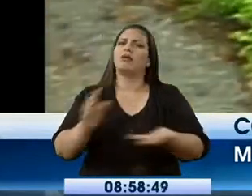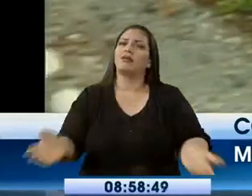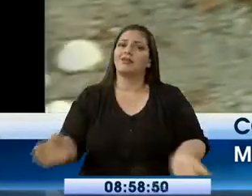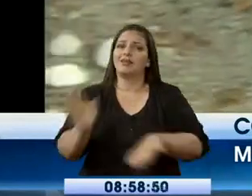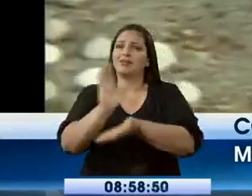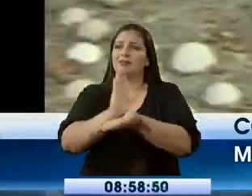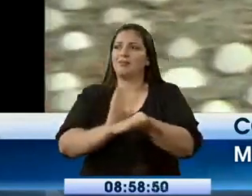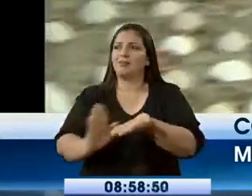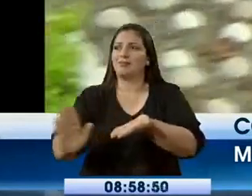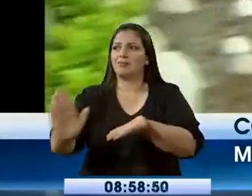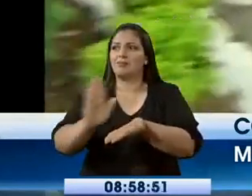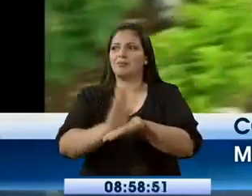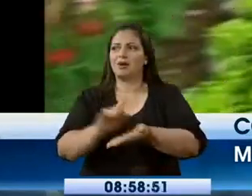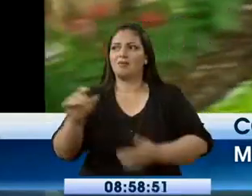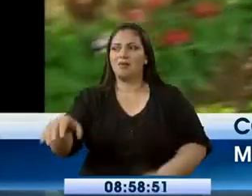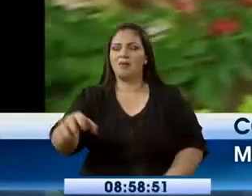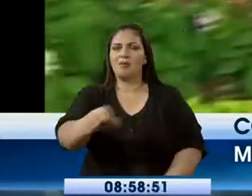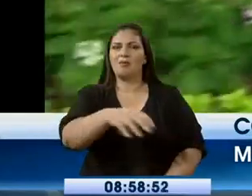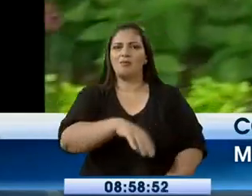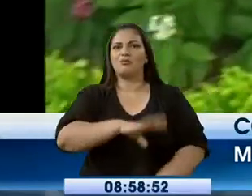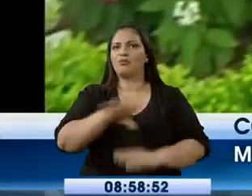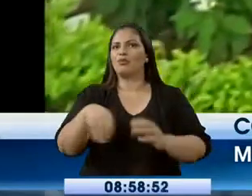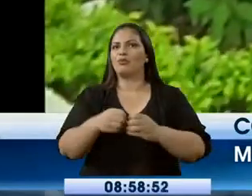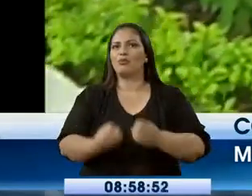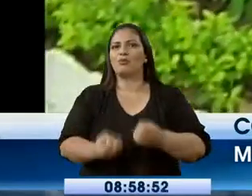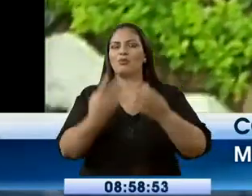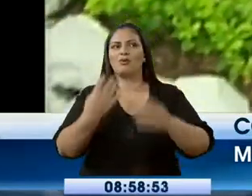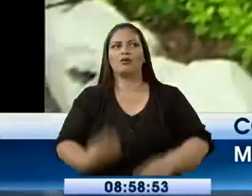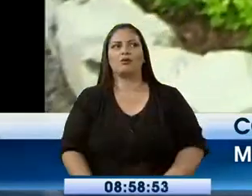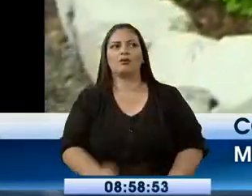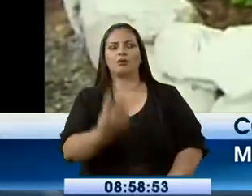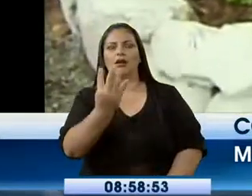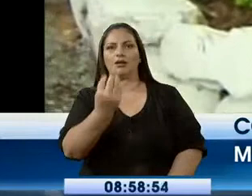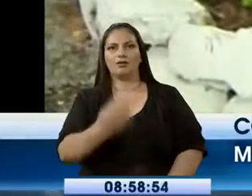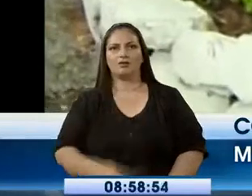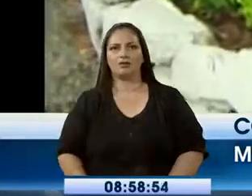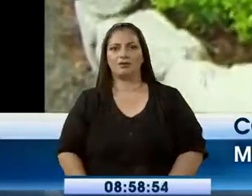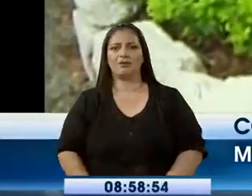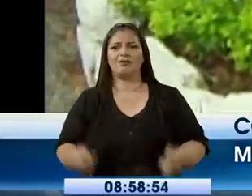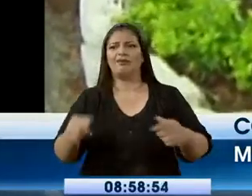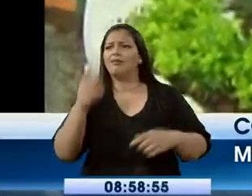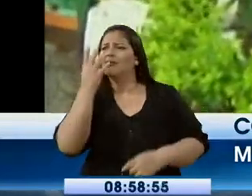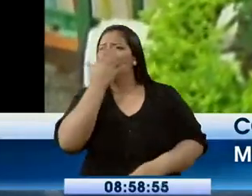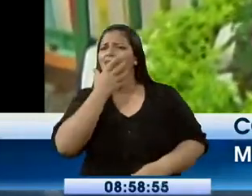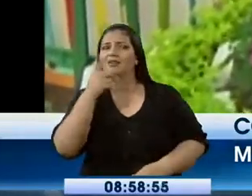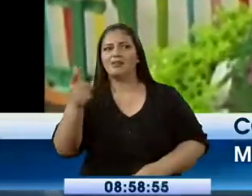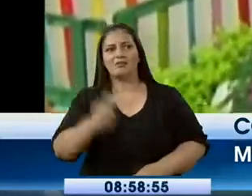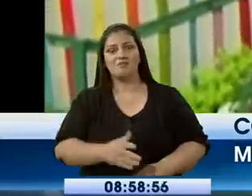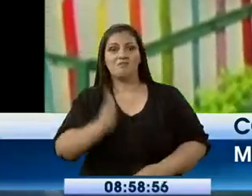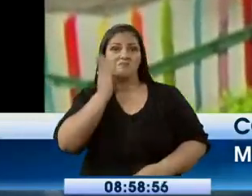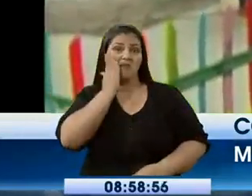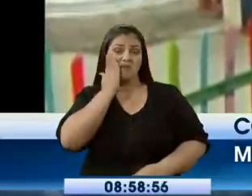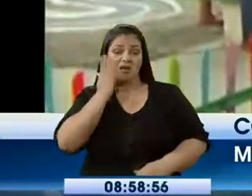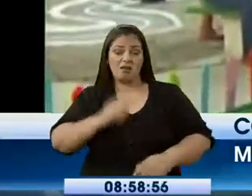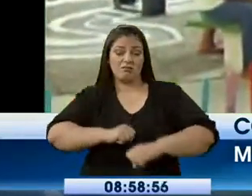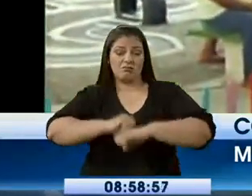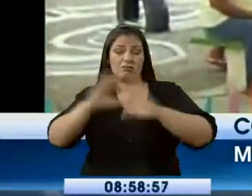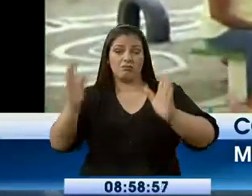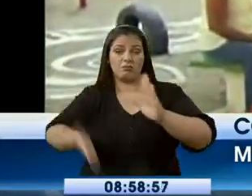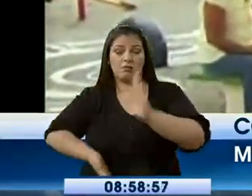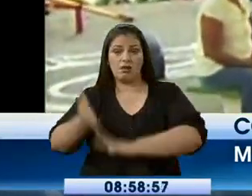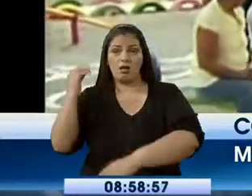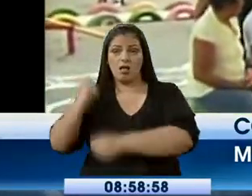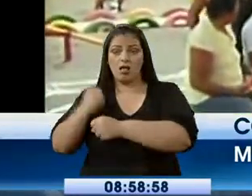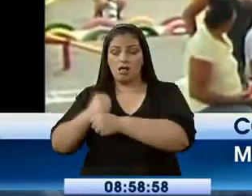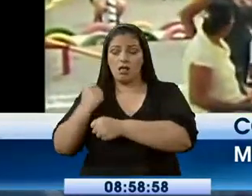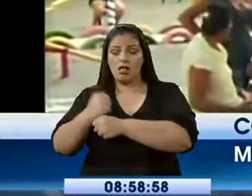más bonito de todo es que las familias se unen, las familias en sus horarios, las madres trabajan en la mañana, los niños vienen